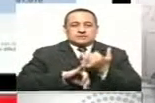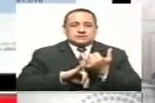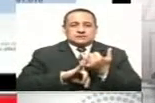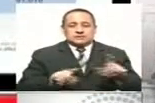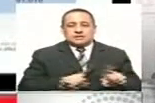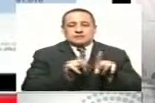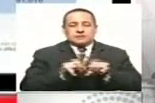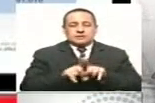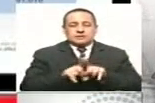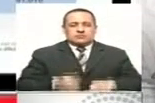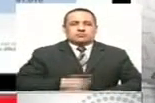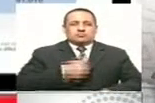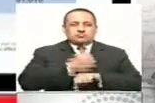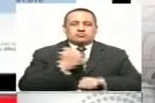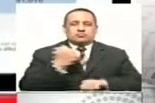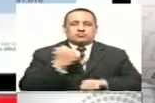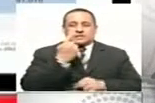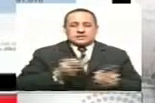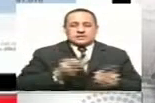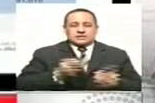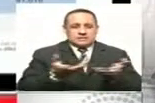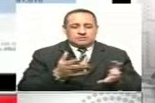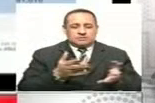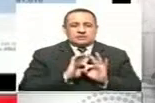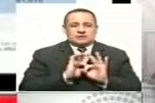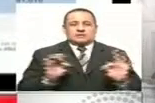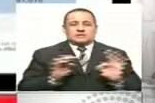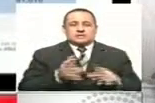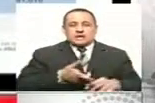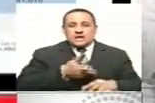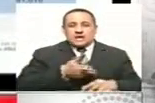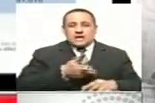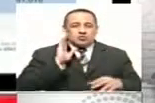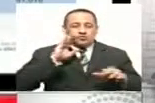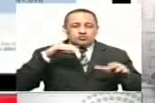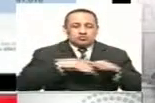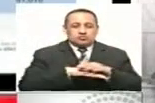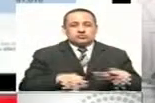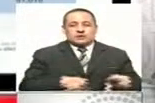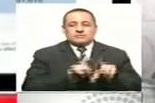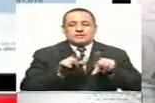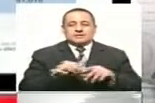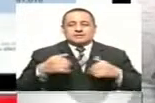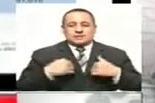SUNAT, la Superintendencia Nacional de Servicios de Saneamiento, por lo menos se plantea tener